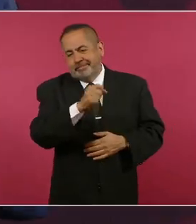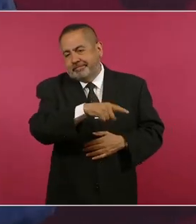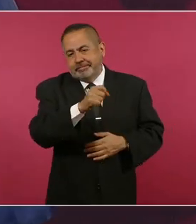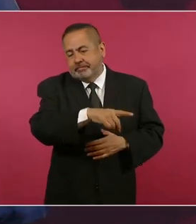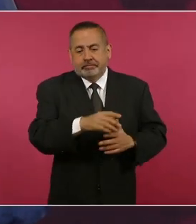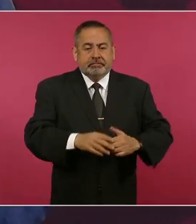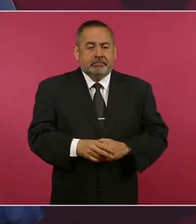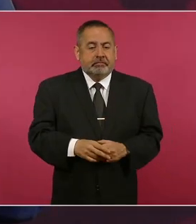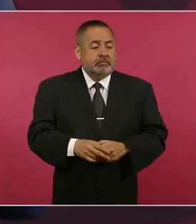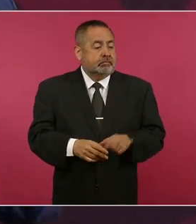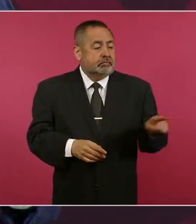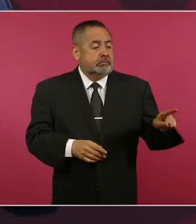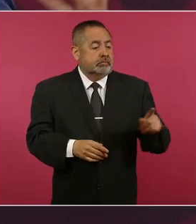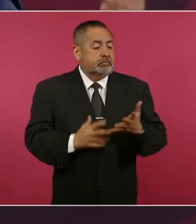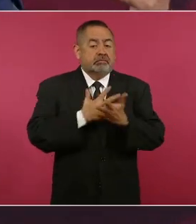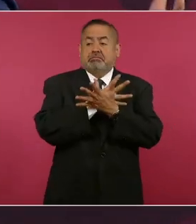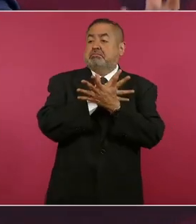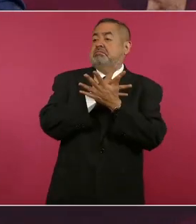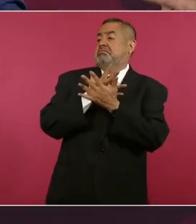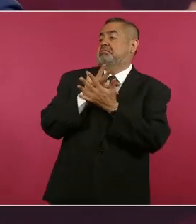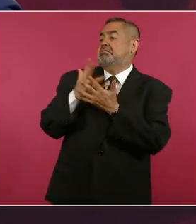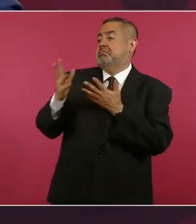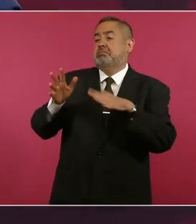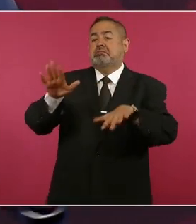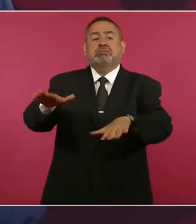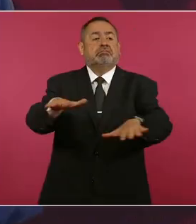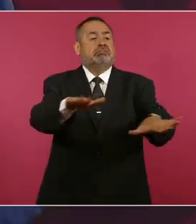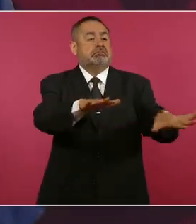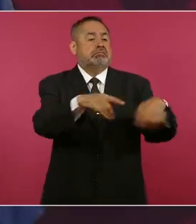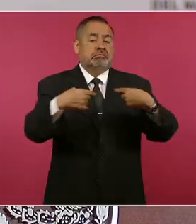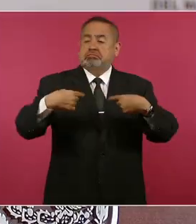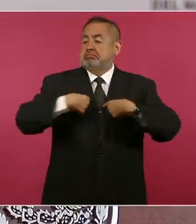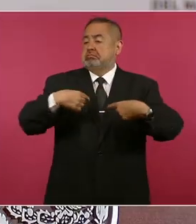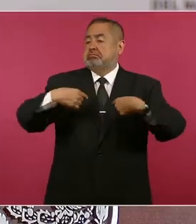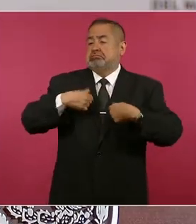sino hacerlo de manera estridente